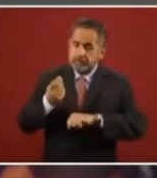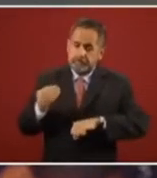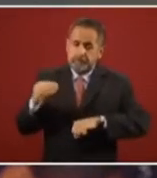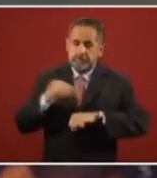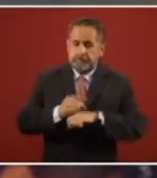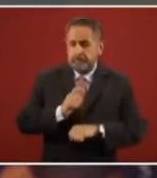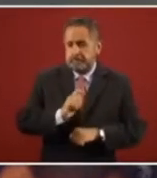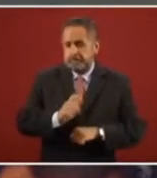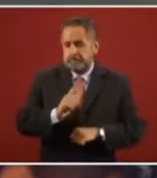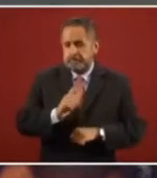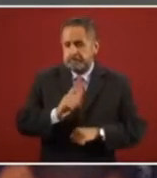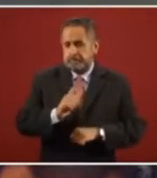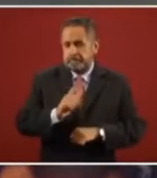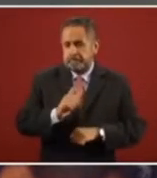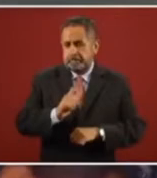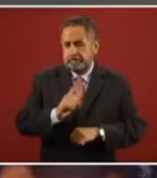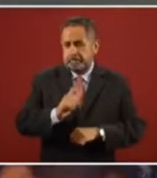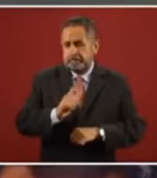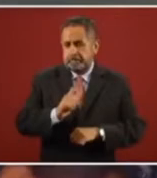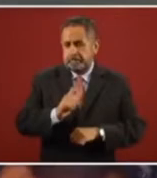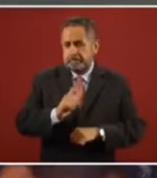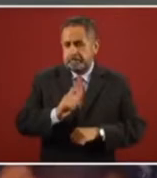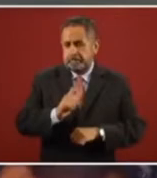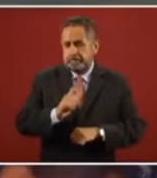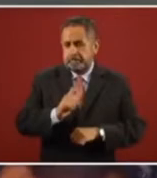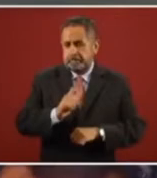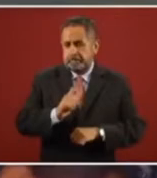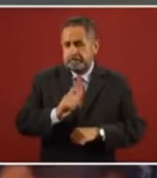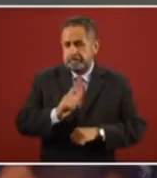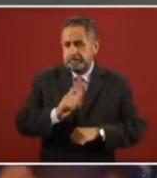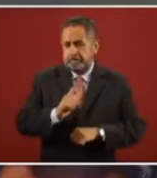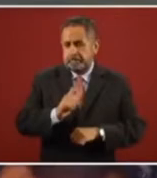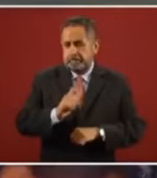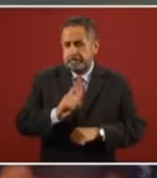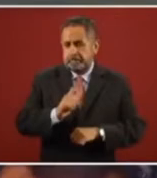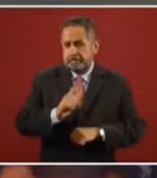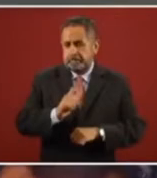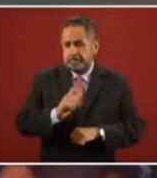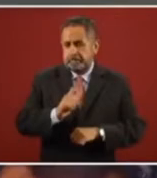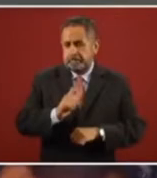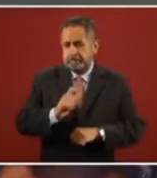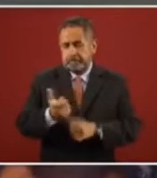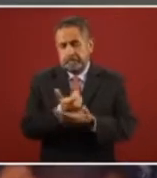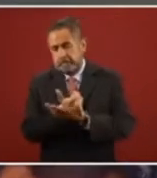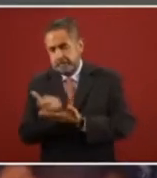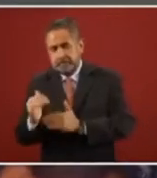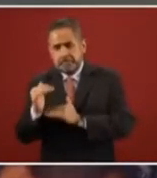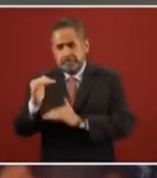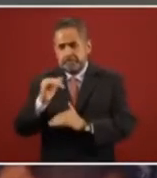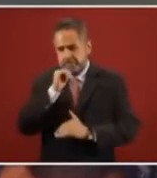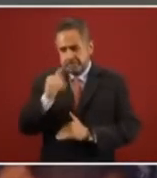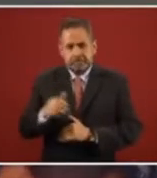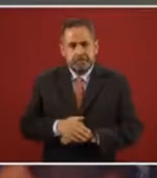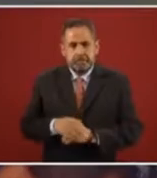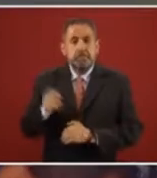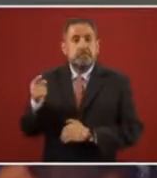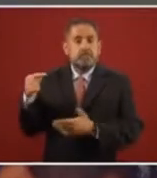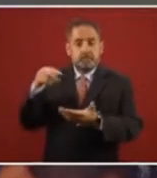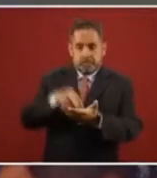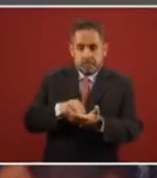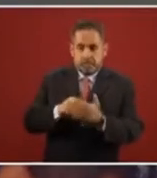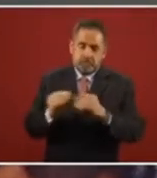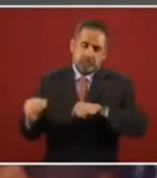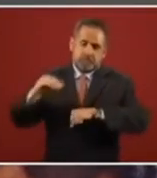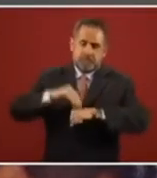el pago de salario mínimo el hereford y fournier state tristemente a su llegada a ese aumento del 20 por